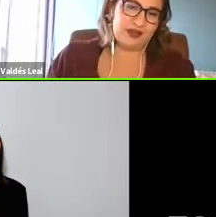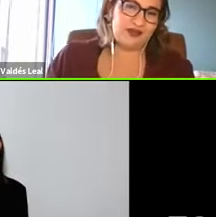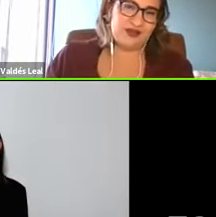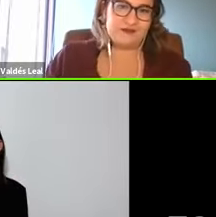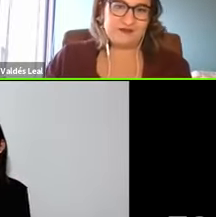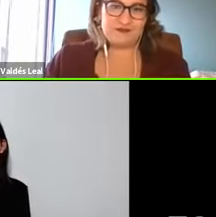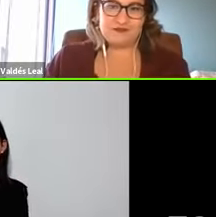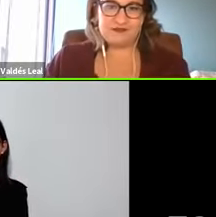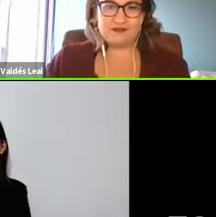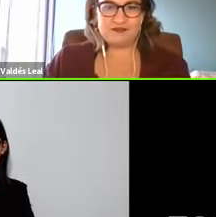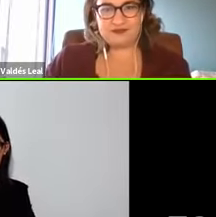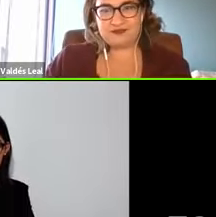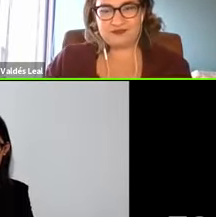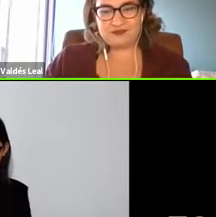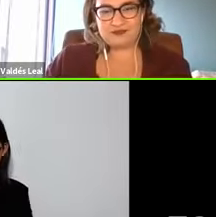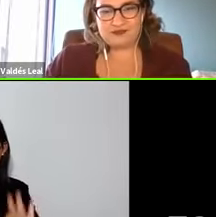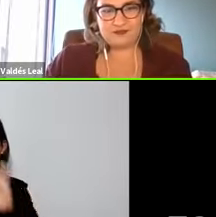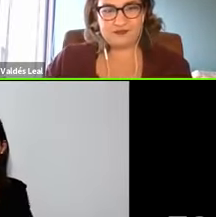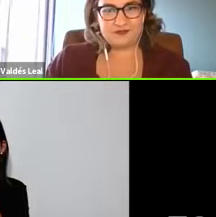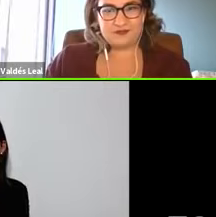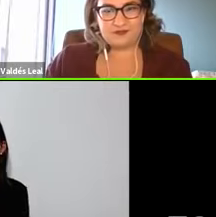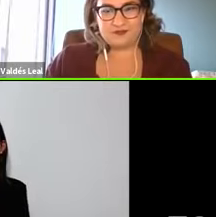tan importante.